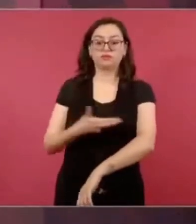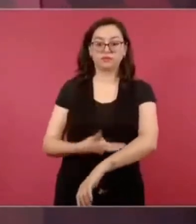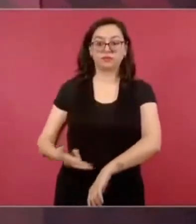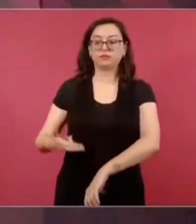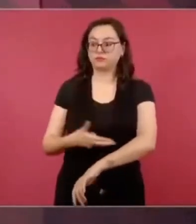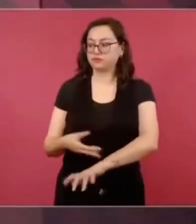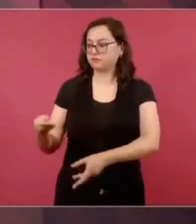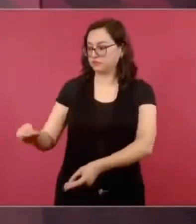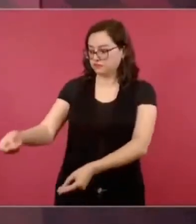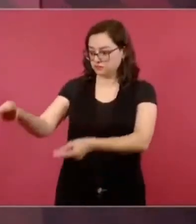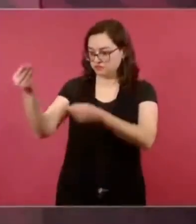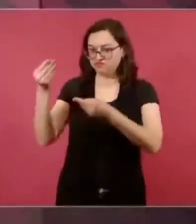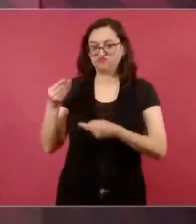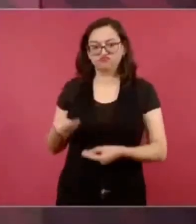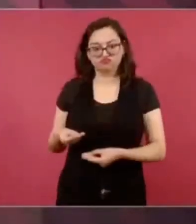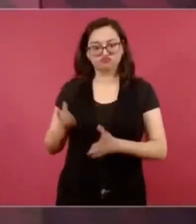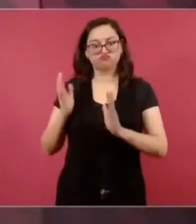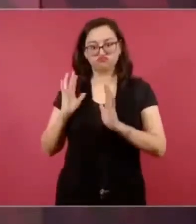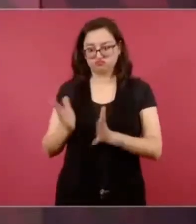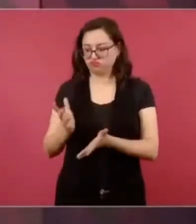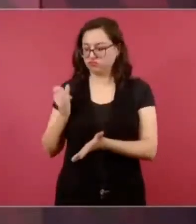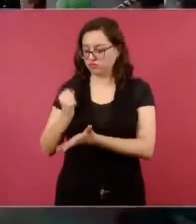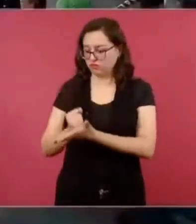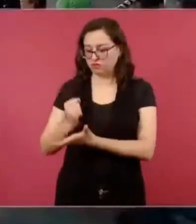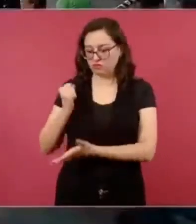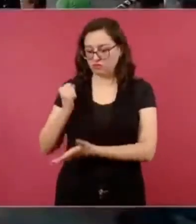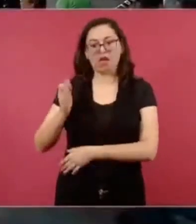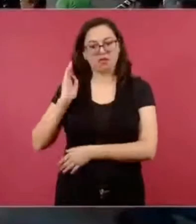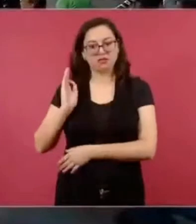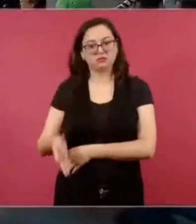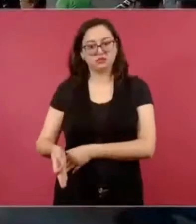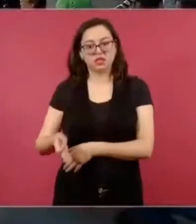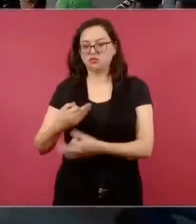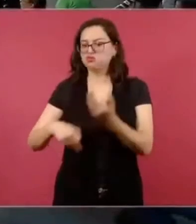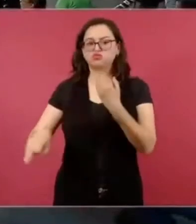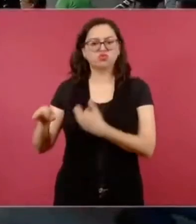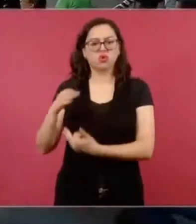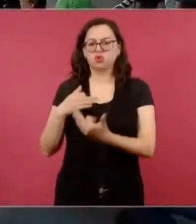informado que se había aceptado